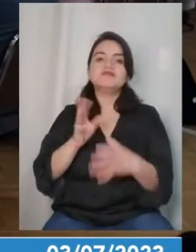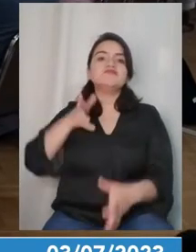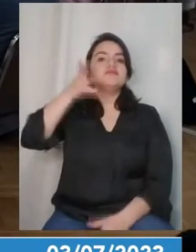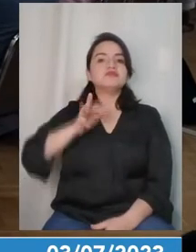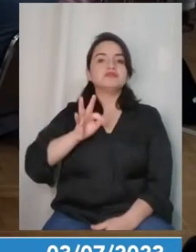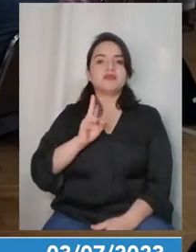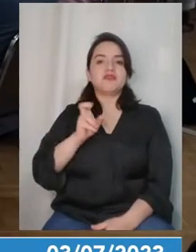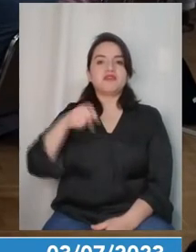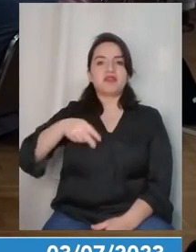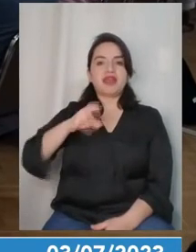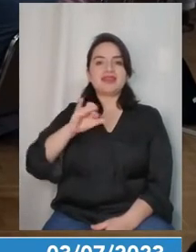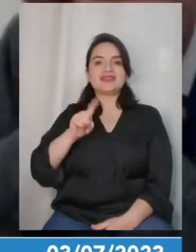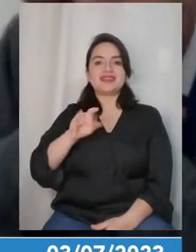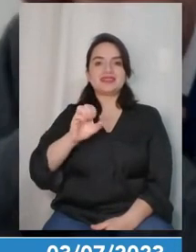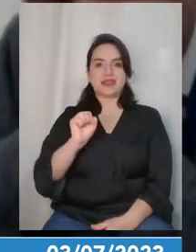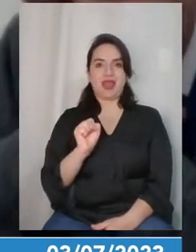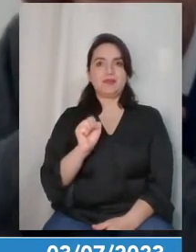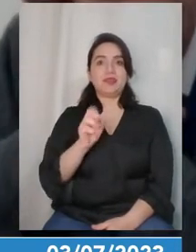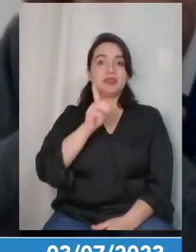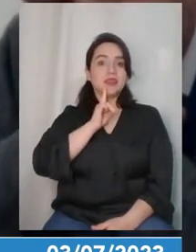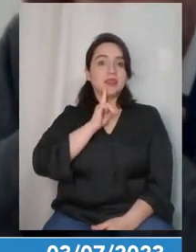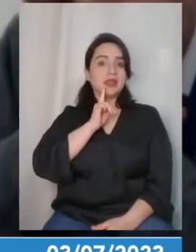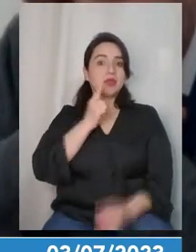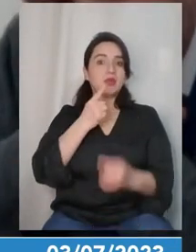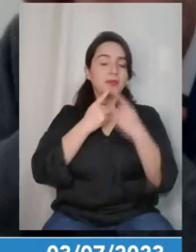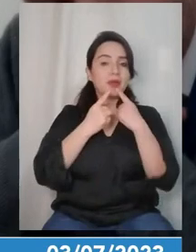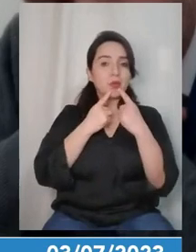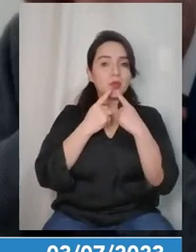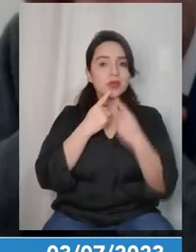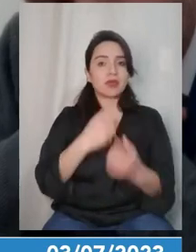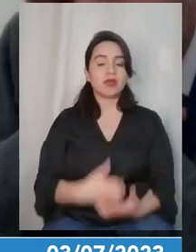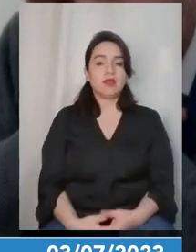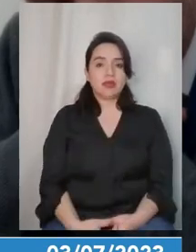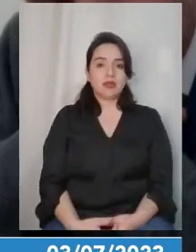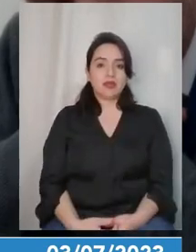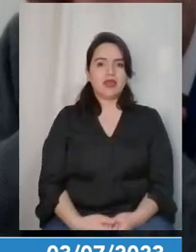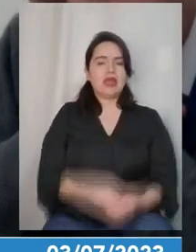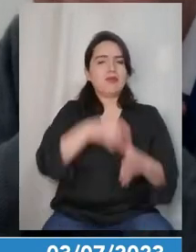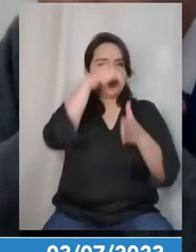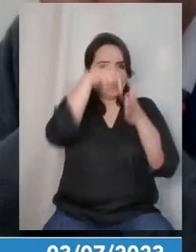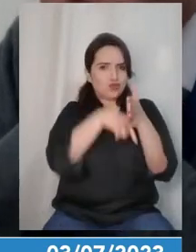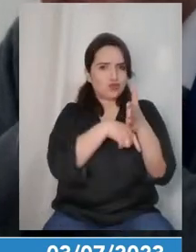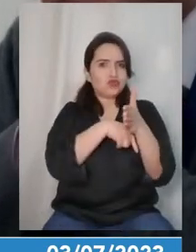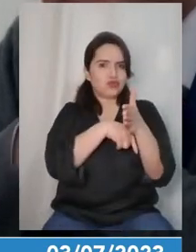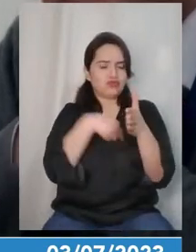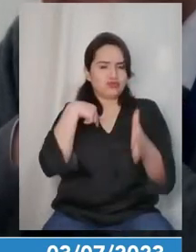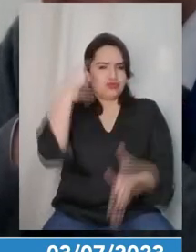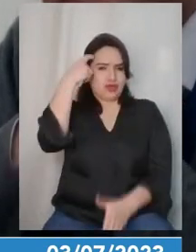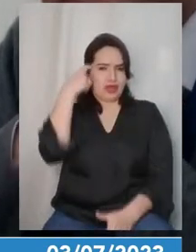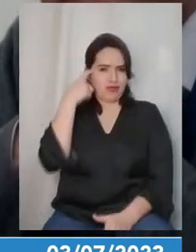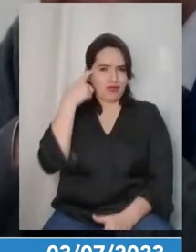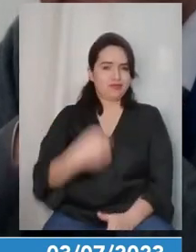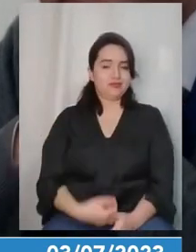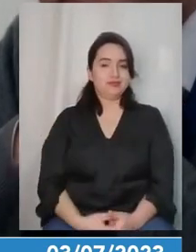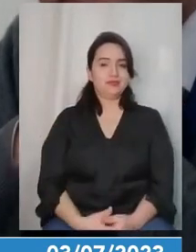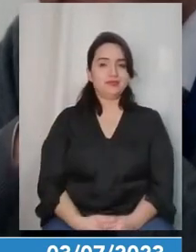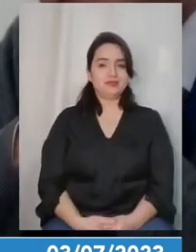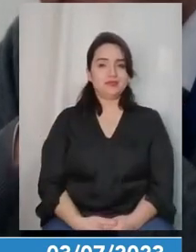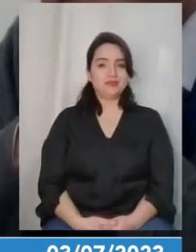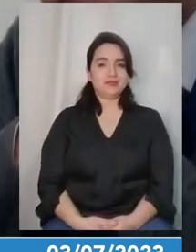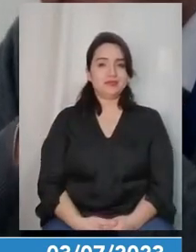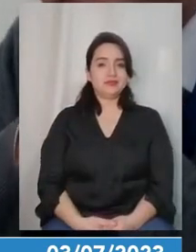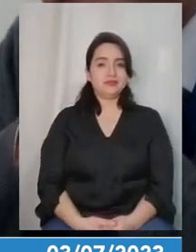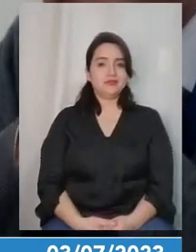Y tengo una pregunta bastante profunda, yo creo. A veces cuando uno va en el